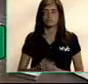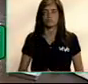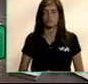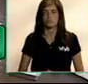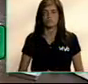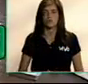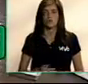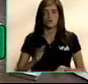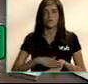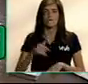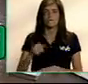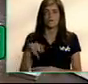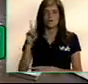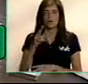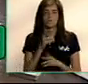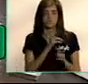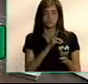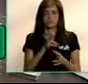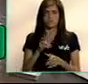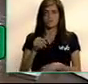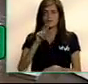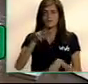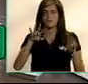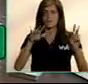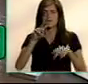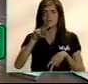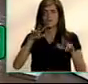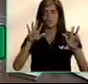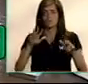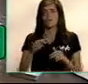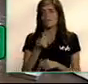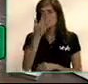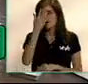porque en Venezuela hubo una masacre el 27 y 28 de febrero del año 89.